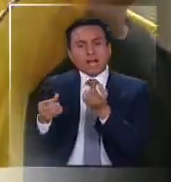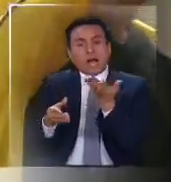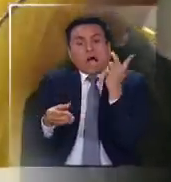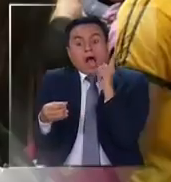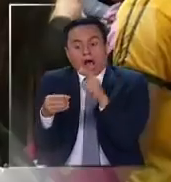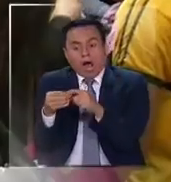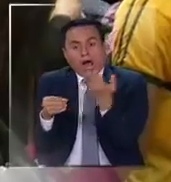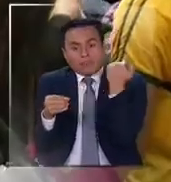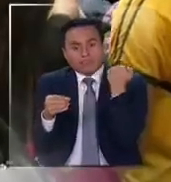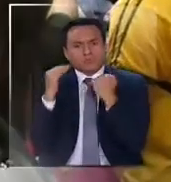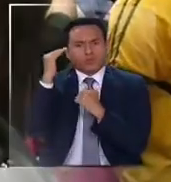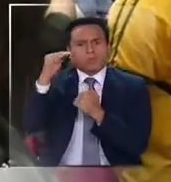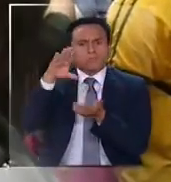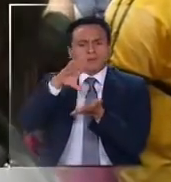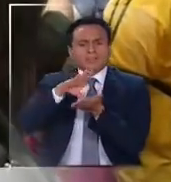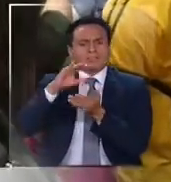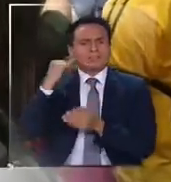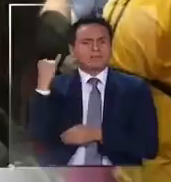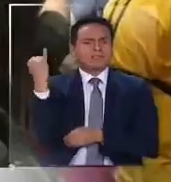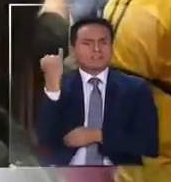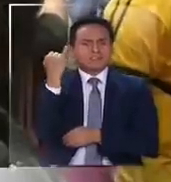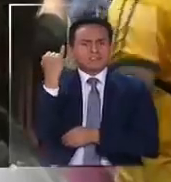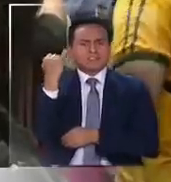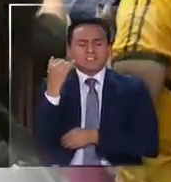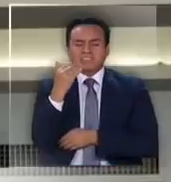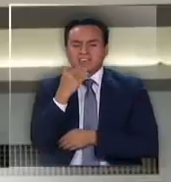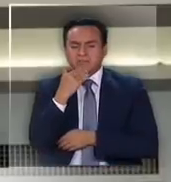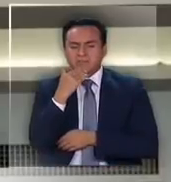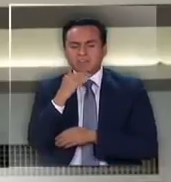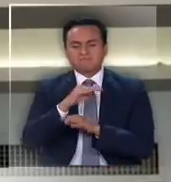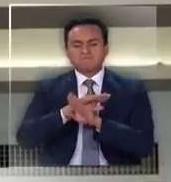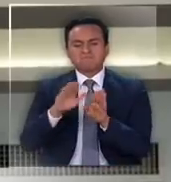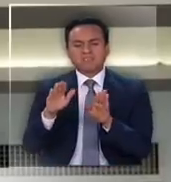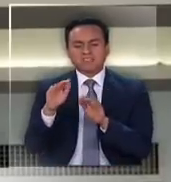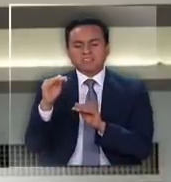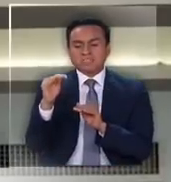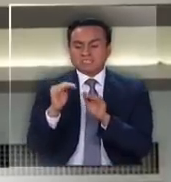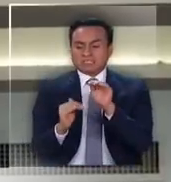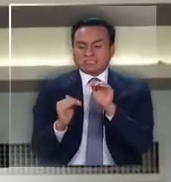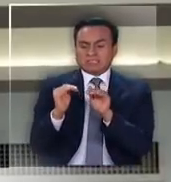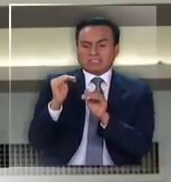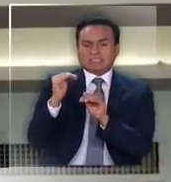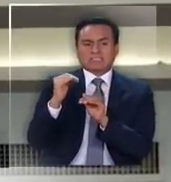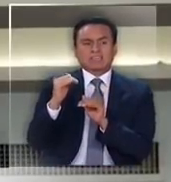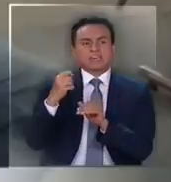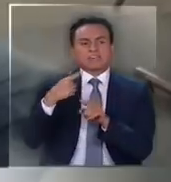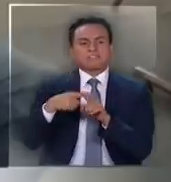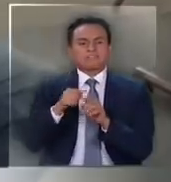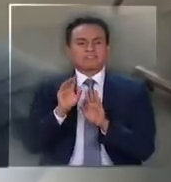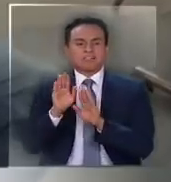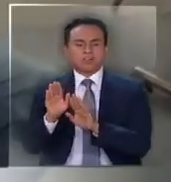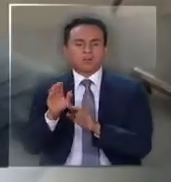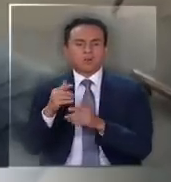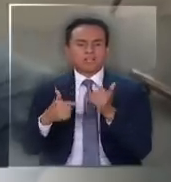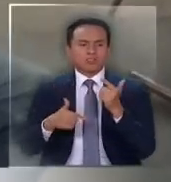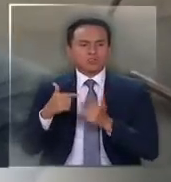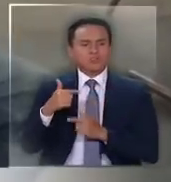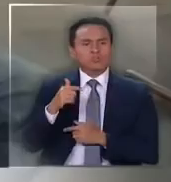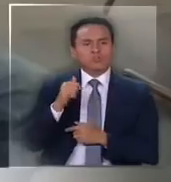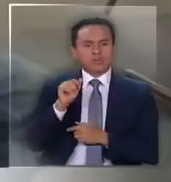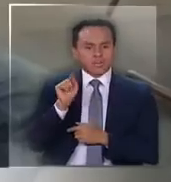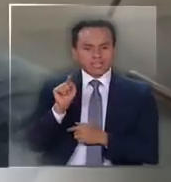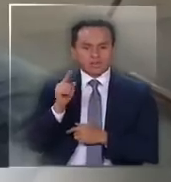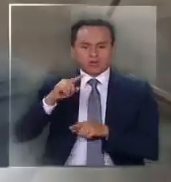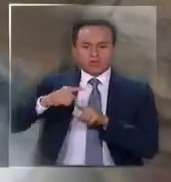perteneció y que dominó el país desde su independencia, también terminó con las aspiraciones de su ex ahijado político, Najib Razak, de